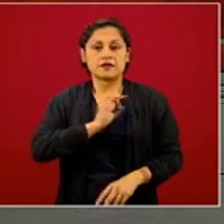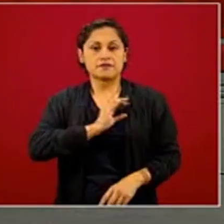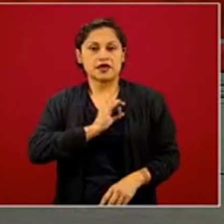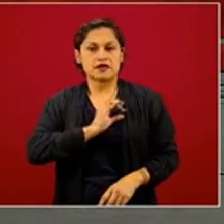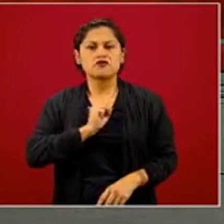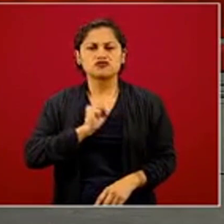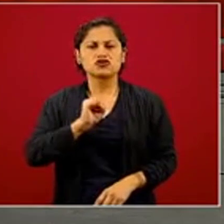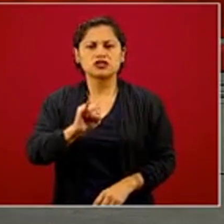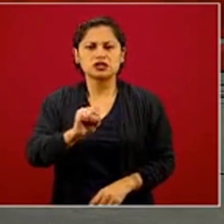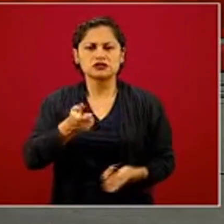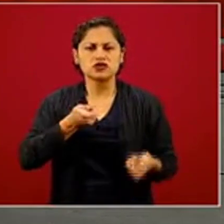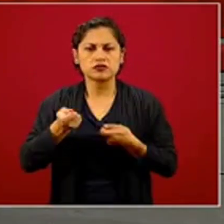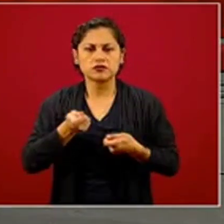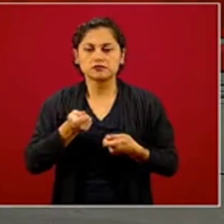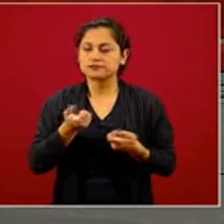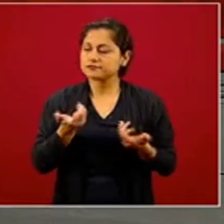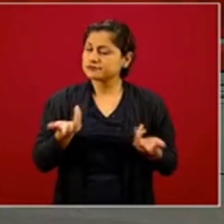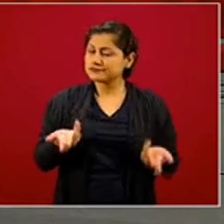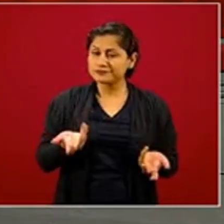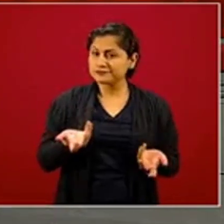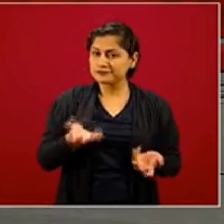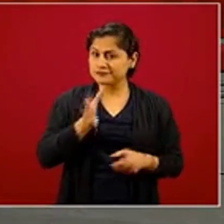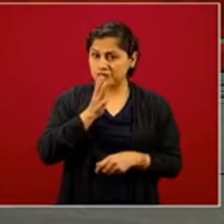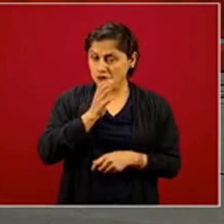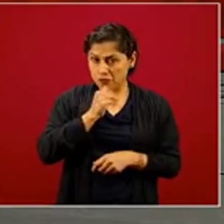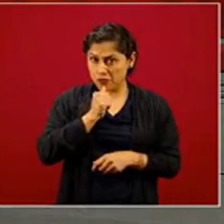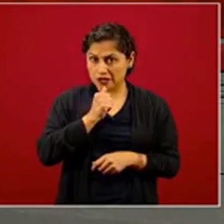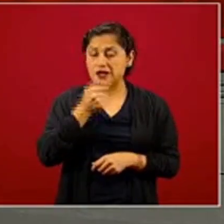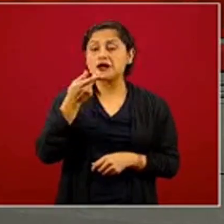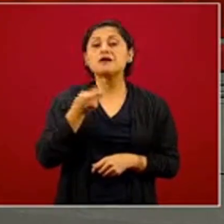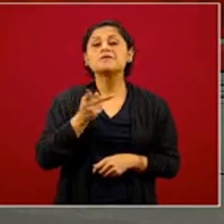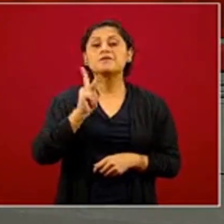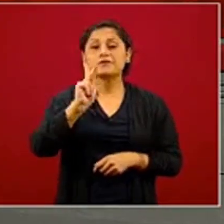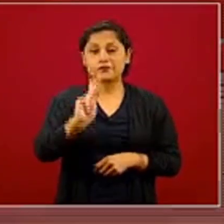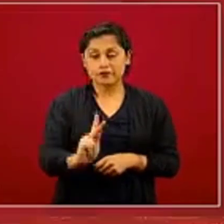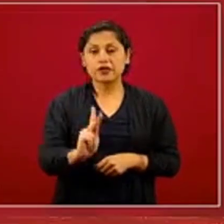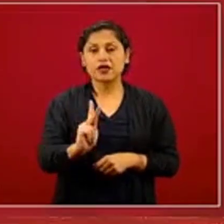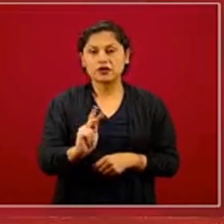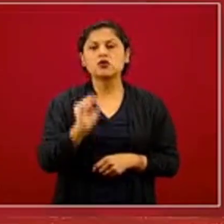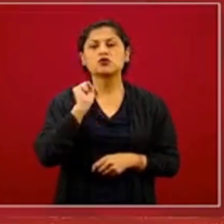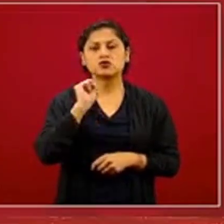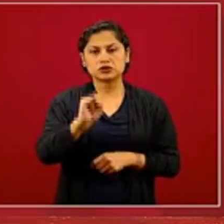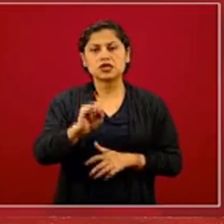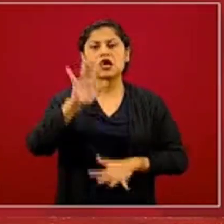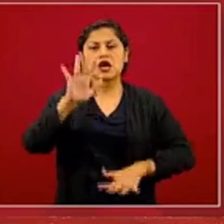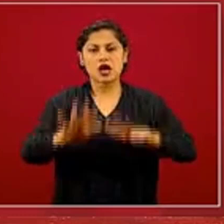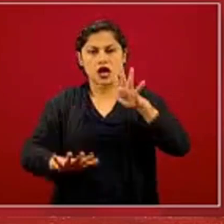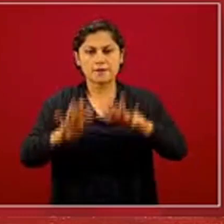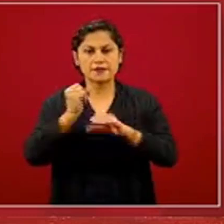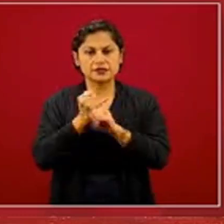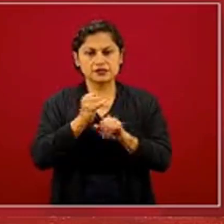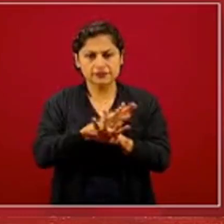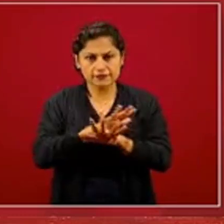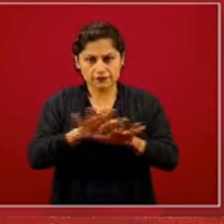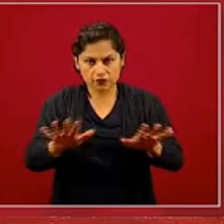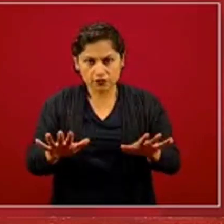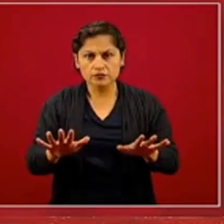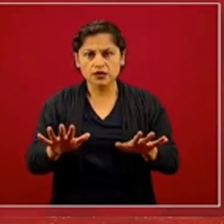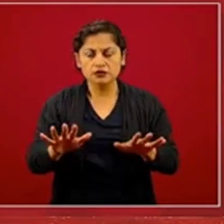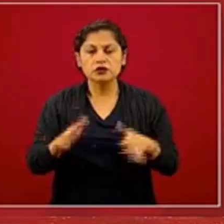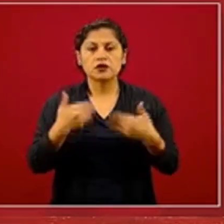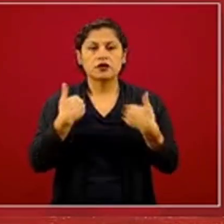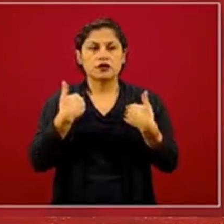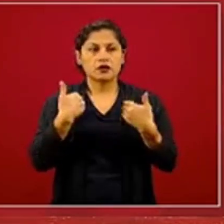exista, pero sí por algunos elementos de información, de reconocimiento de la